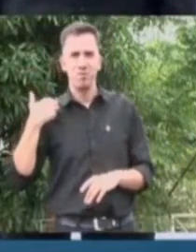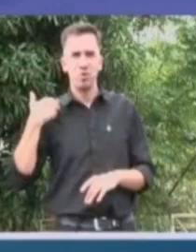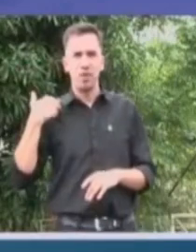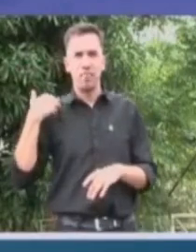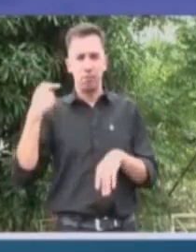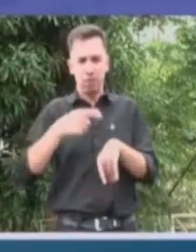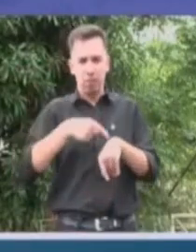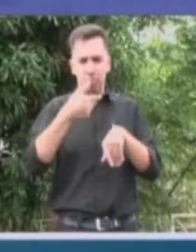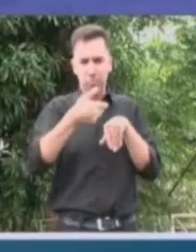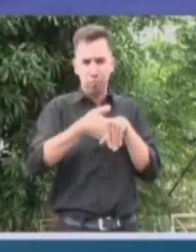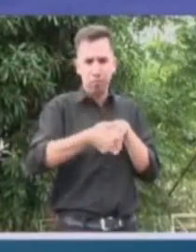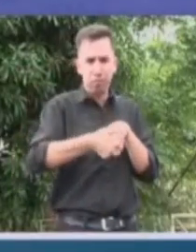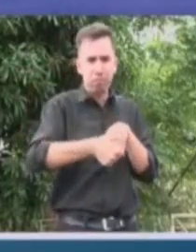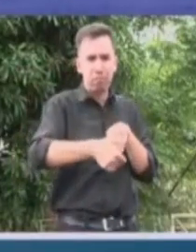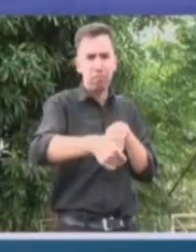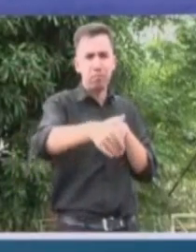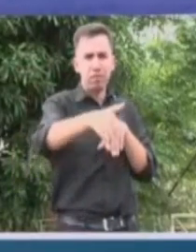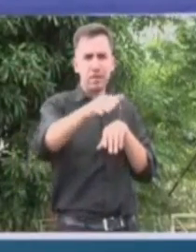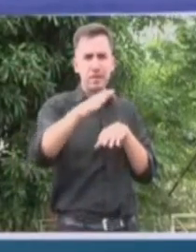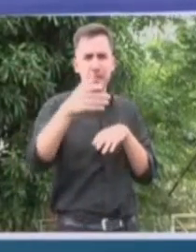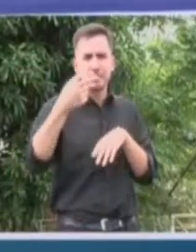Pasado el tiempo y mirando hacia atrás,